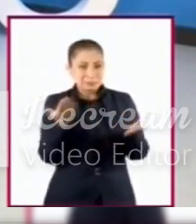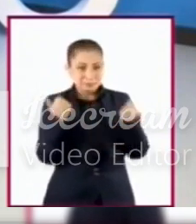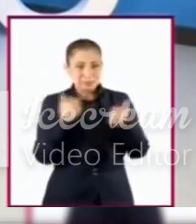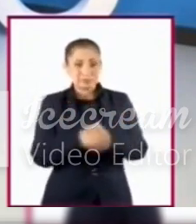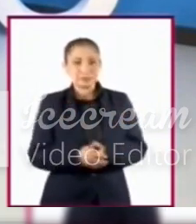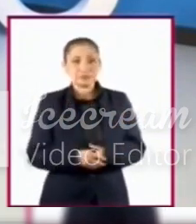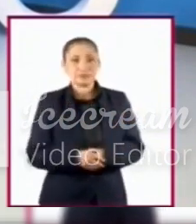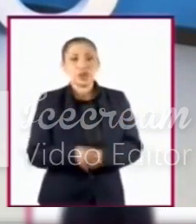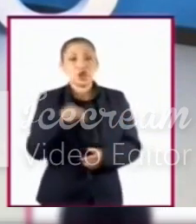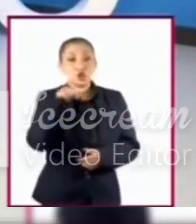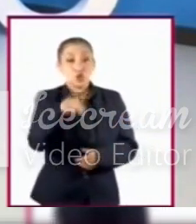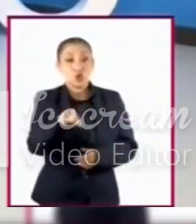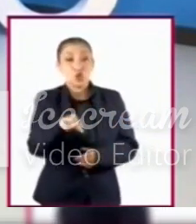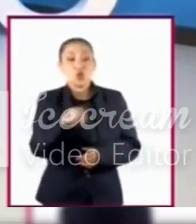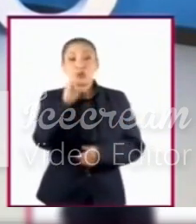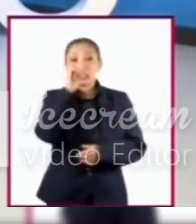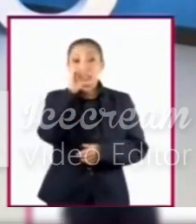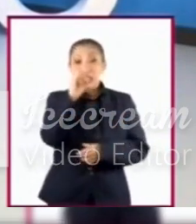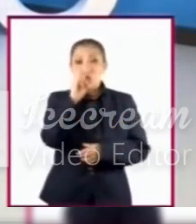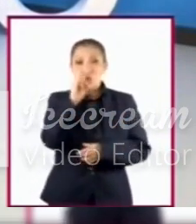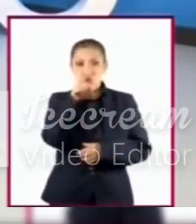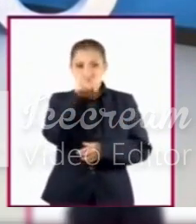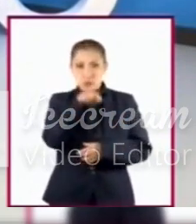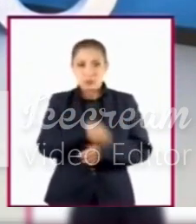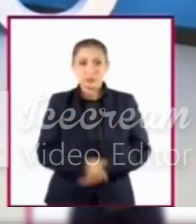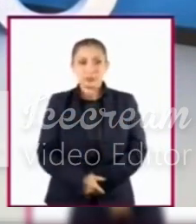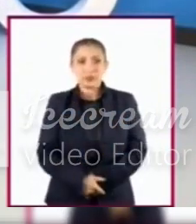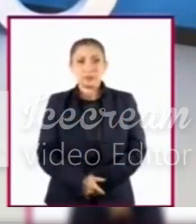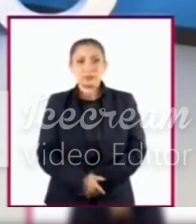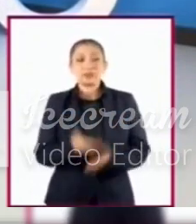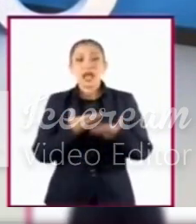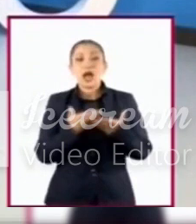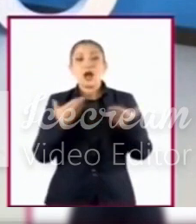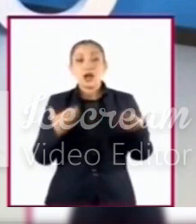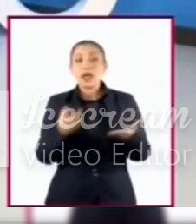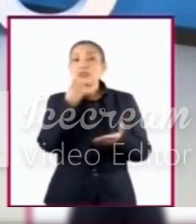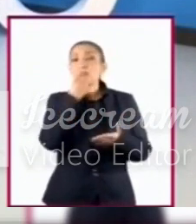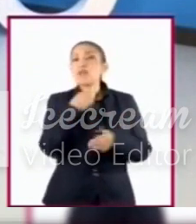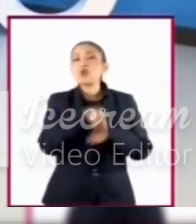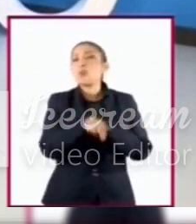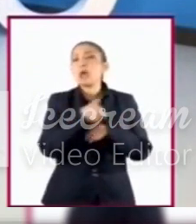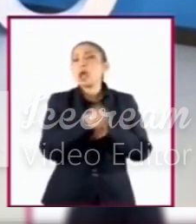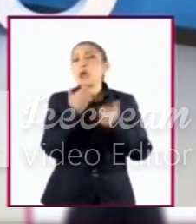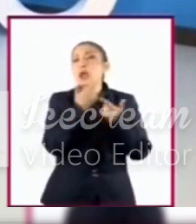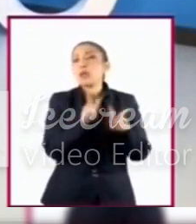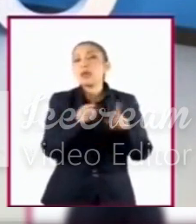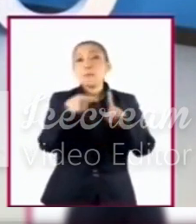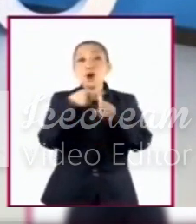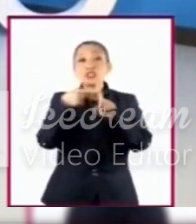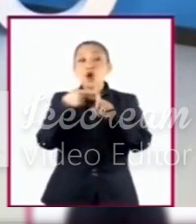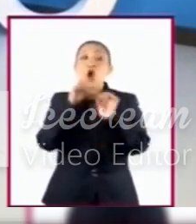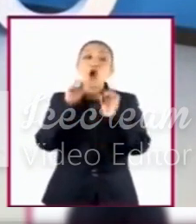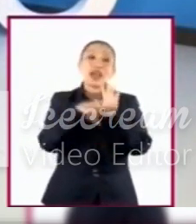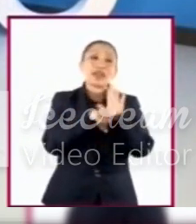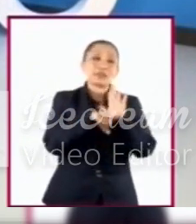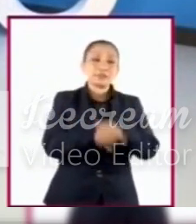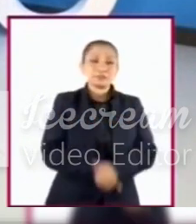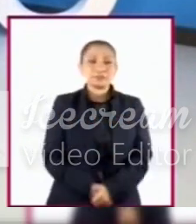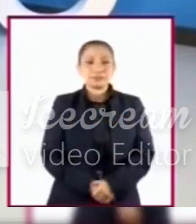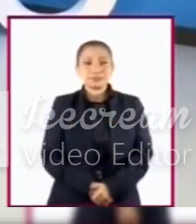a mí. Tú serás la referencia del 0. Ahora, dime un número, positivo o